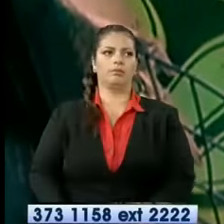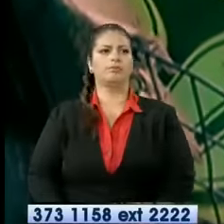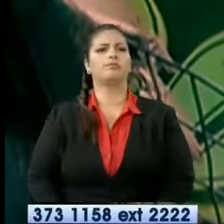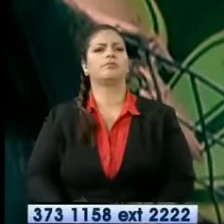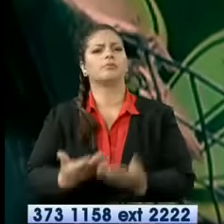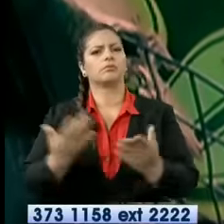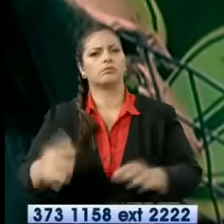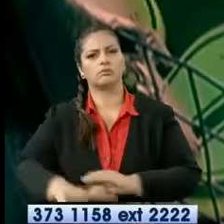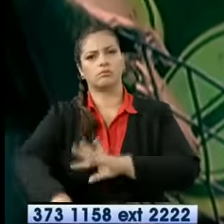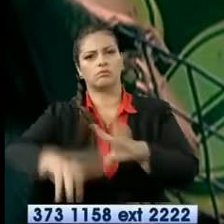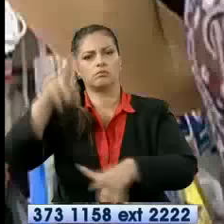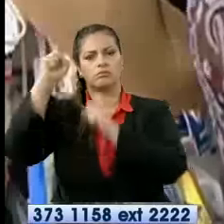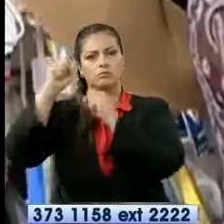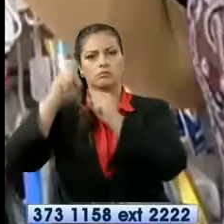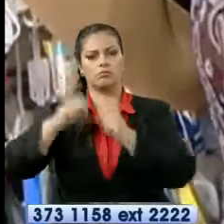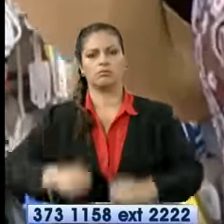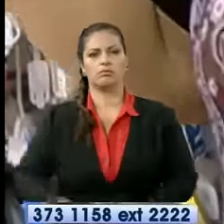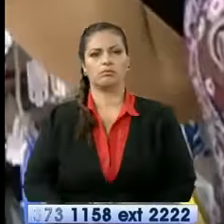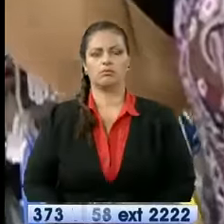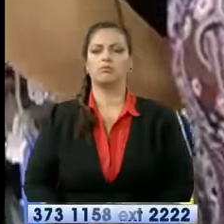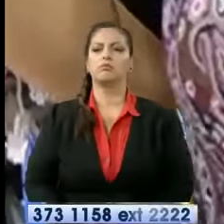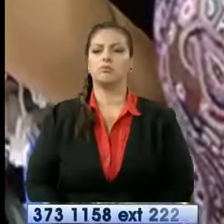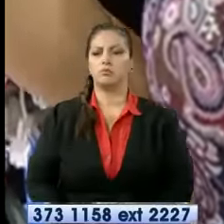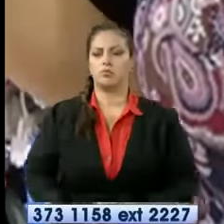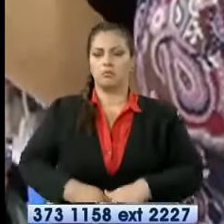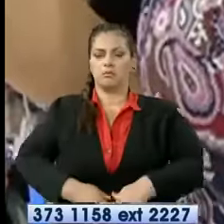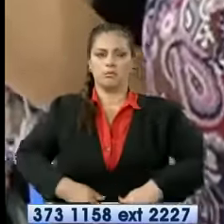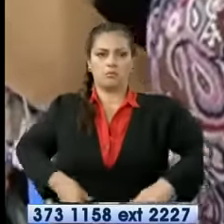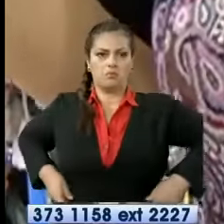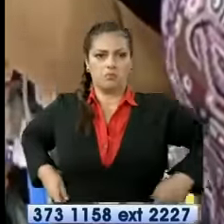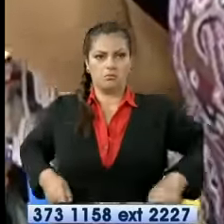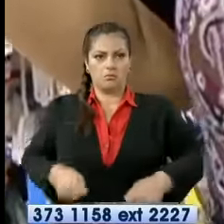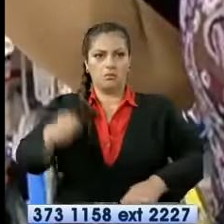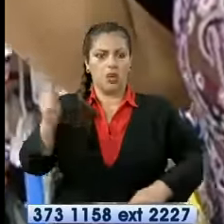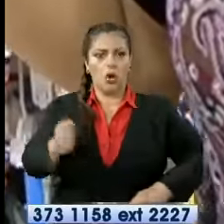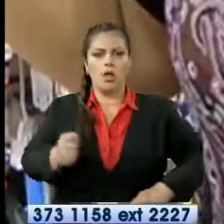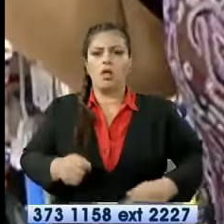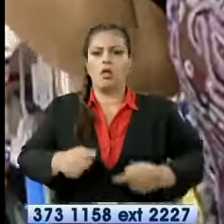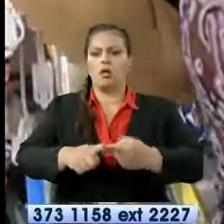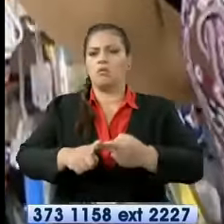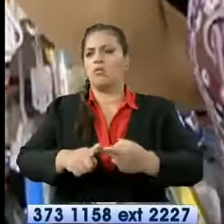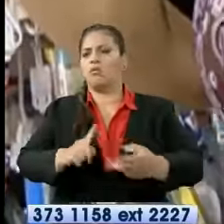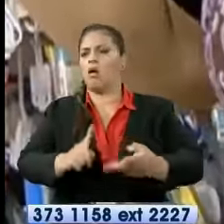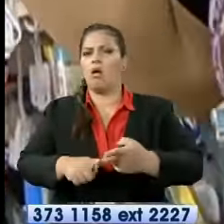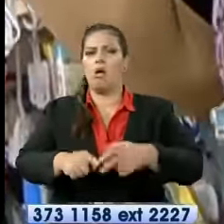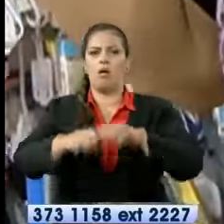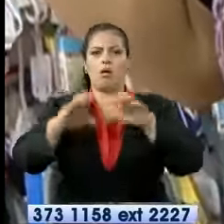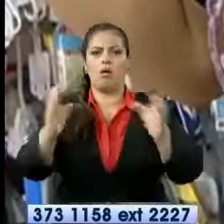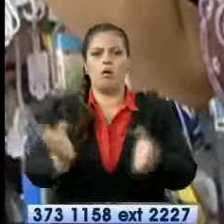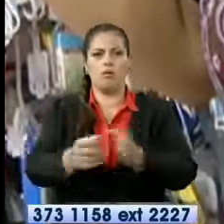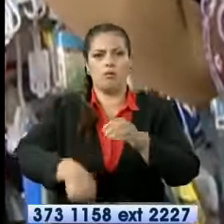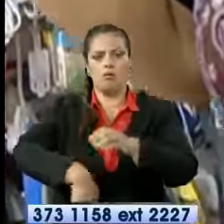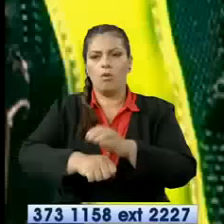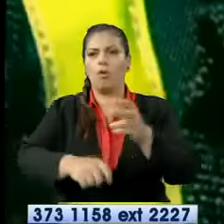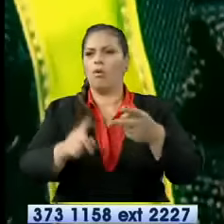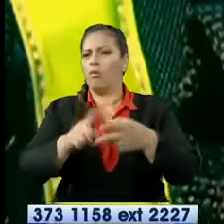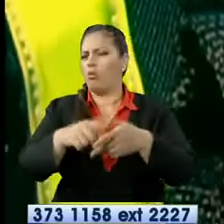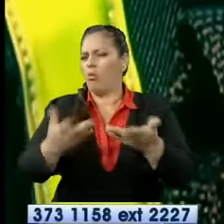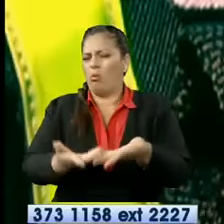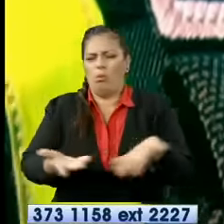parte de la mercadería. Si no se llevan una correa, se llevan lo que encuentren, pelotas. Se van llevando.